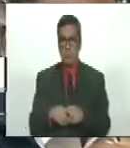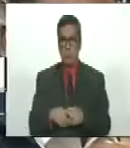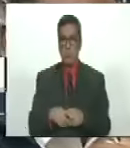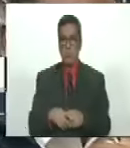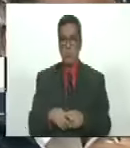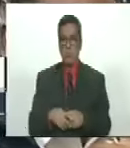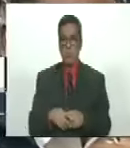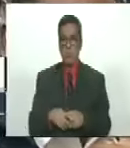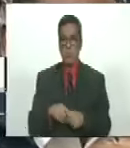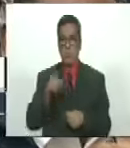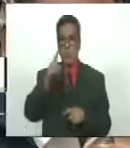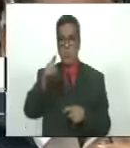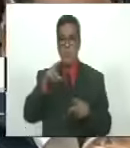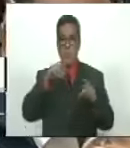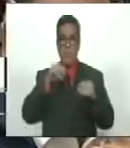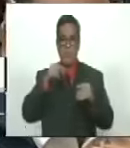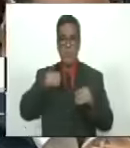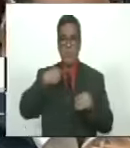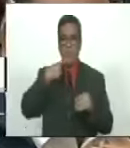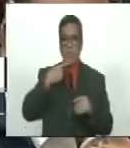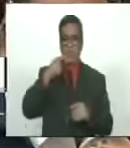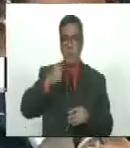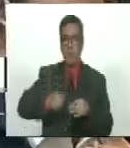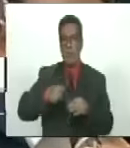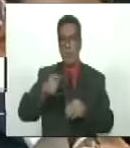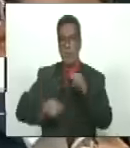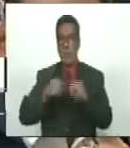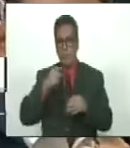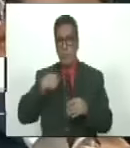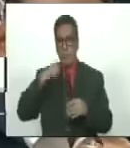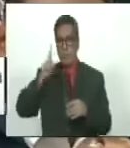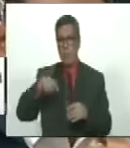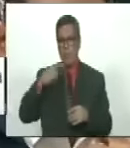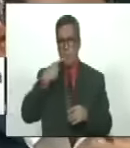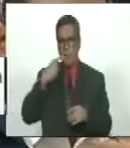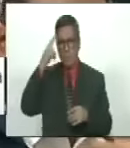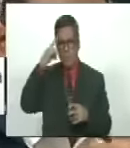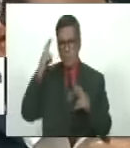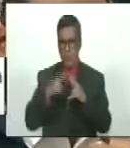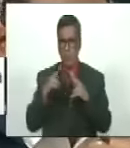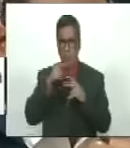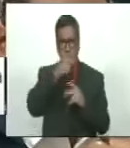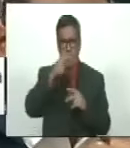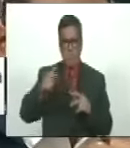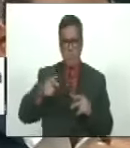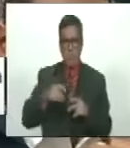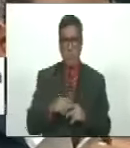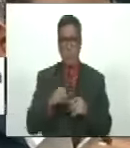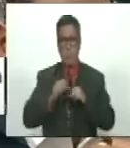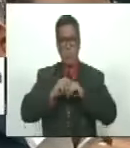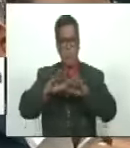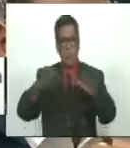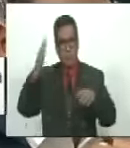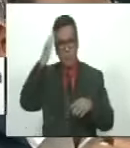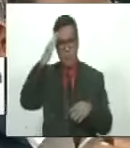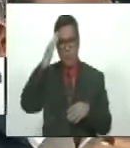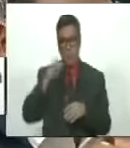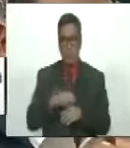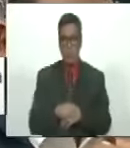donde se apela a una expresión que, bueno, los abogados manejamos muy bien, pero también el pueblo la conoce, el pueblo y su amplia